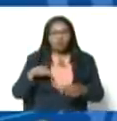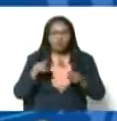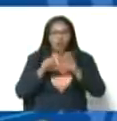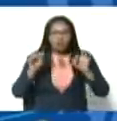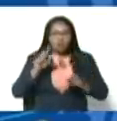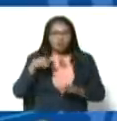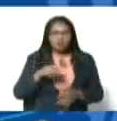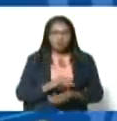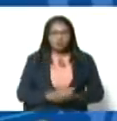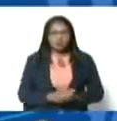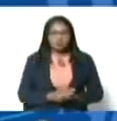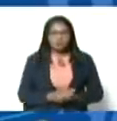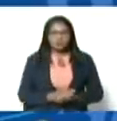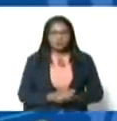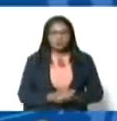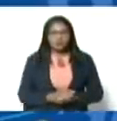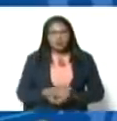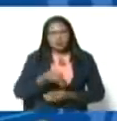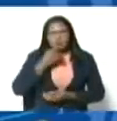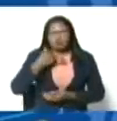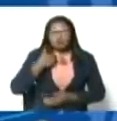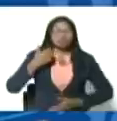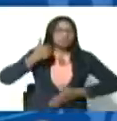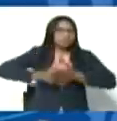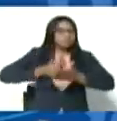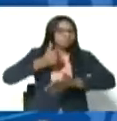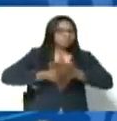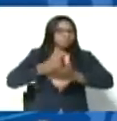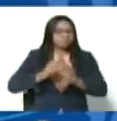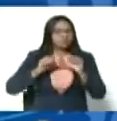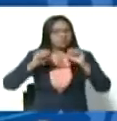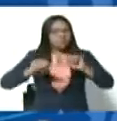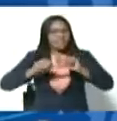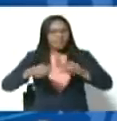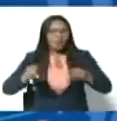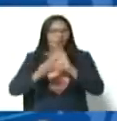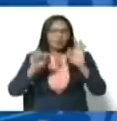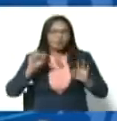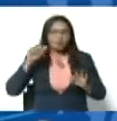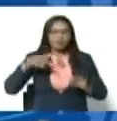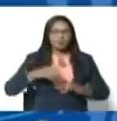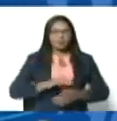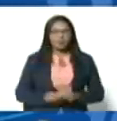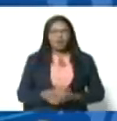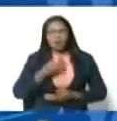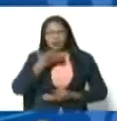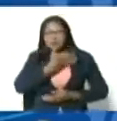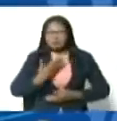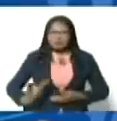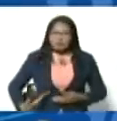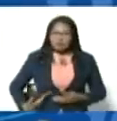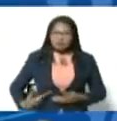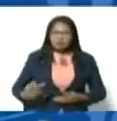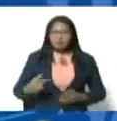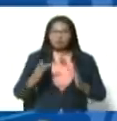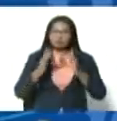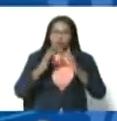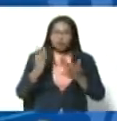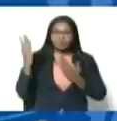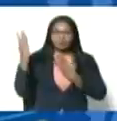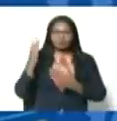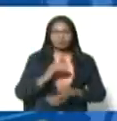obrera. Y bueno, nada, en la lucha como estamos y para adelante. Bueno, presidente, adelante,